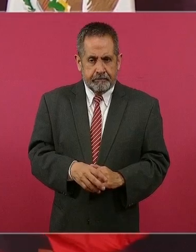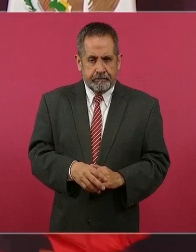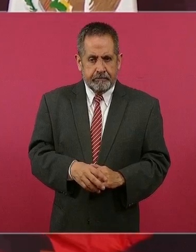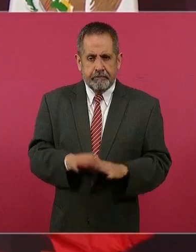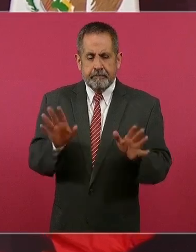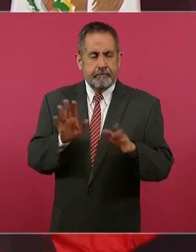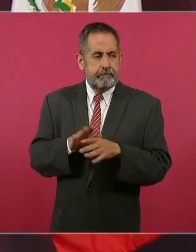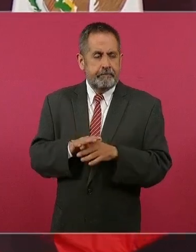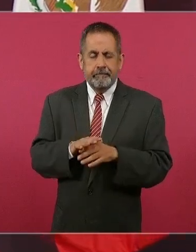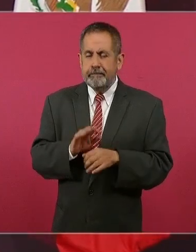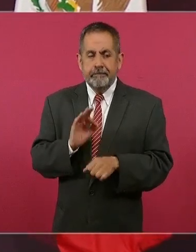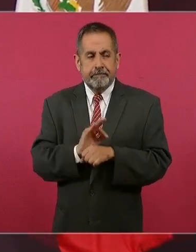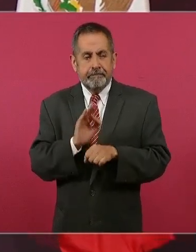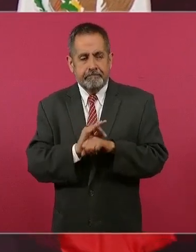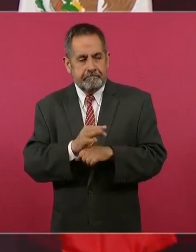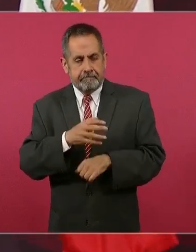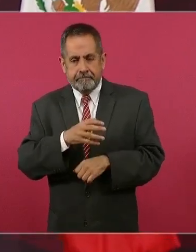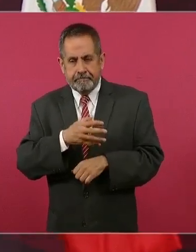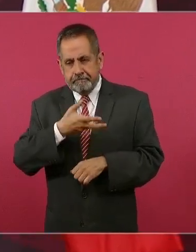tapados,